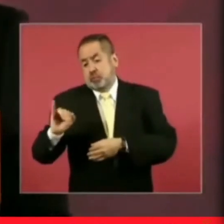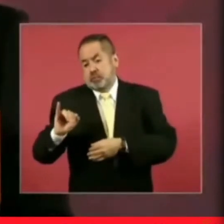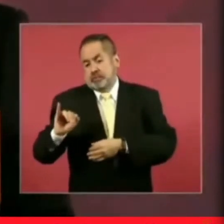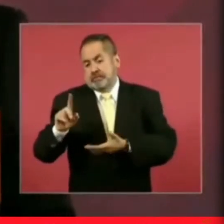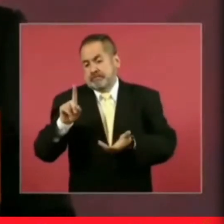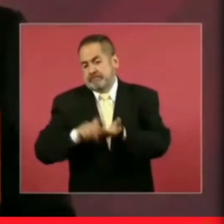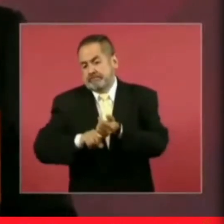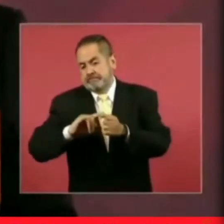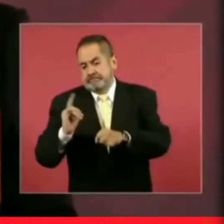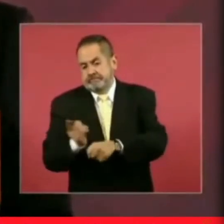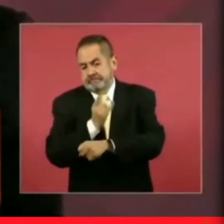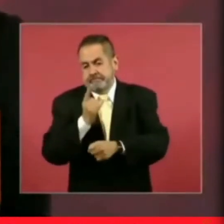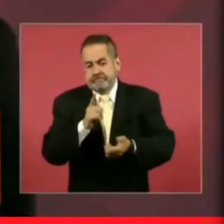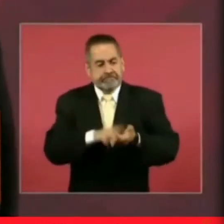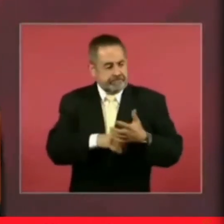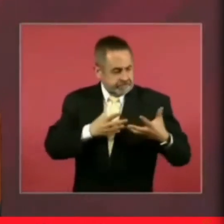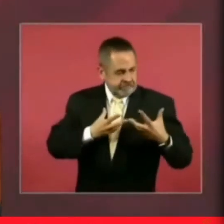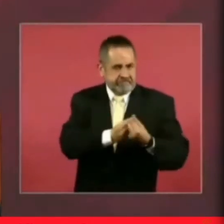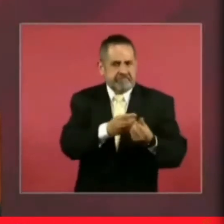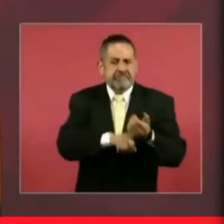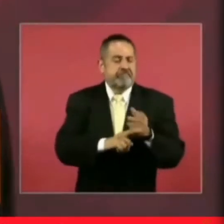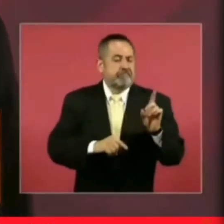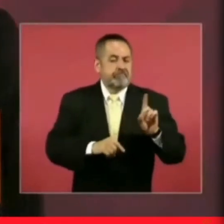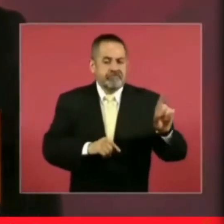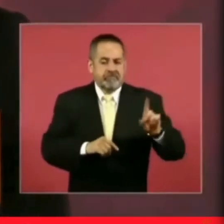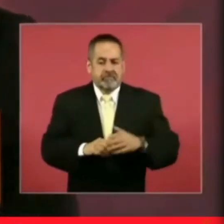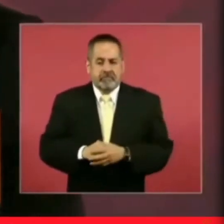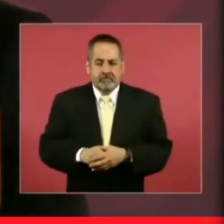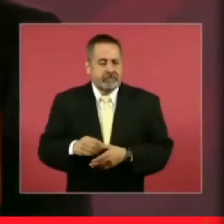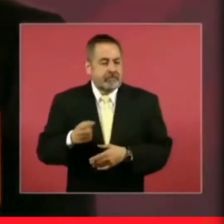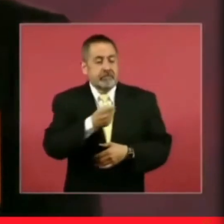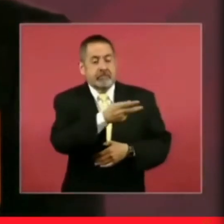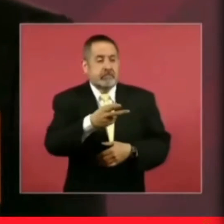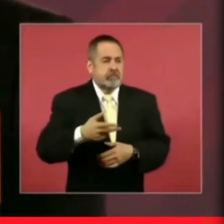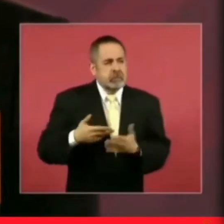a los que llamo progres buena ondita.